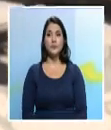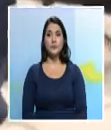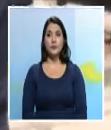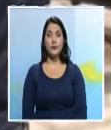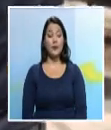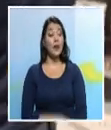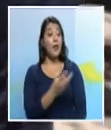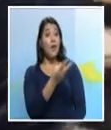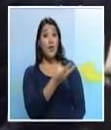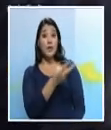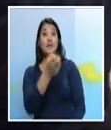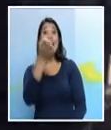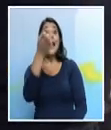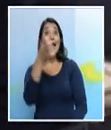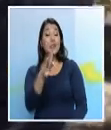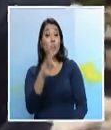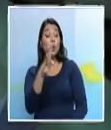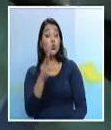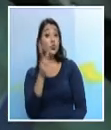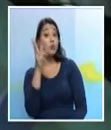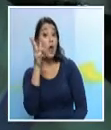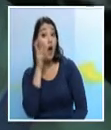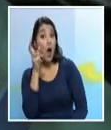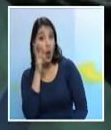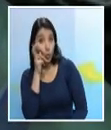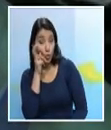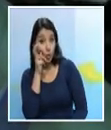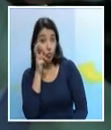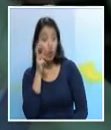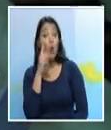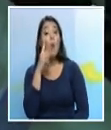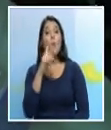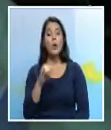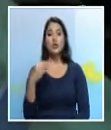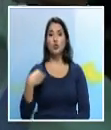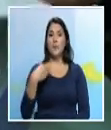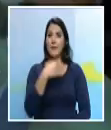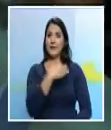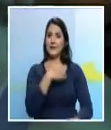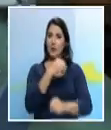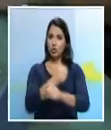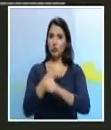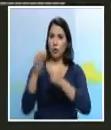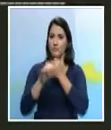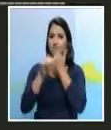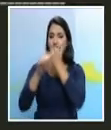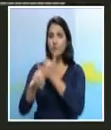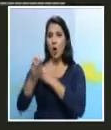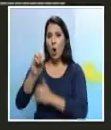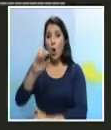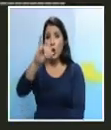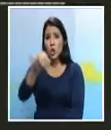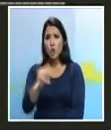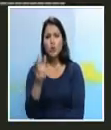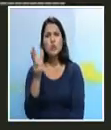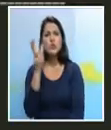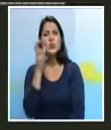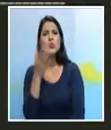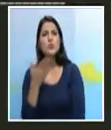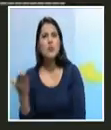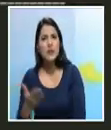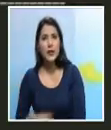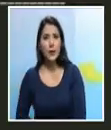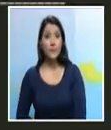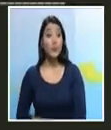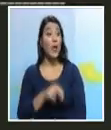Dos de 14 audios con los que el Ministerio de Seguridad denunció ante el OIJ el supuesto llamado a un golpe de Estado. Pero en 24, aparte de la